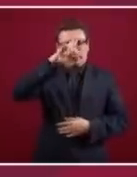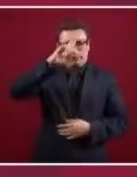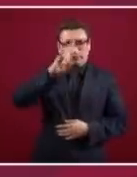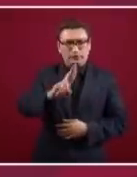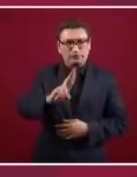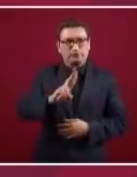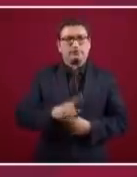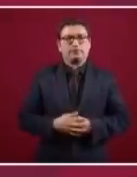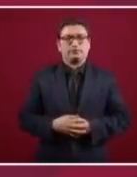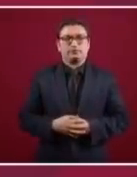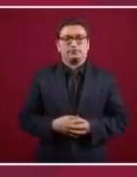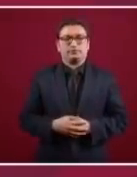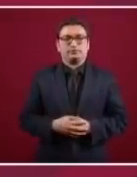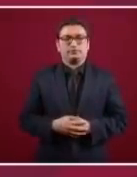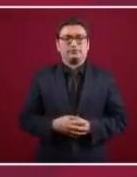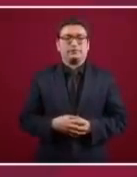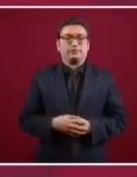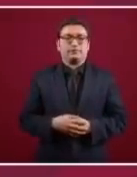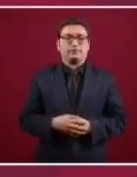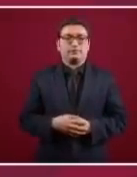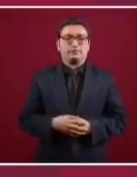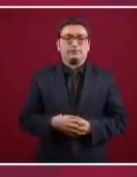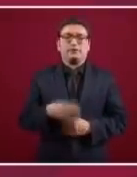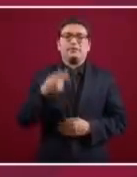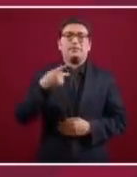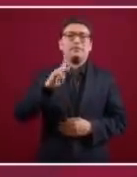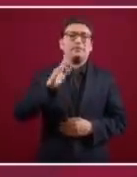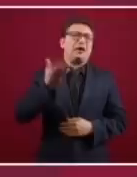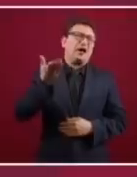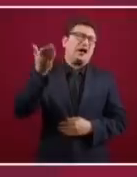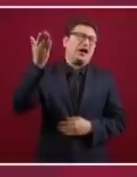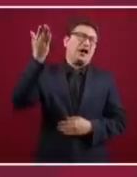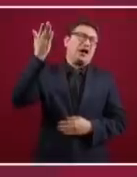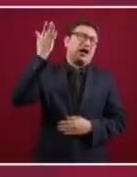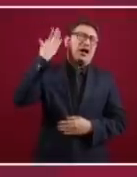pero ya los tiempos en que se manipulaba